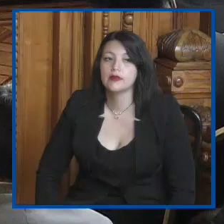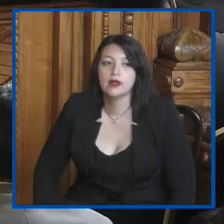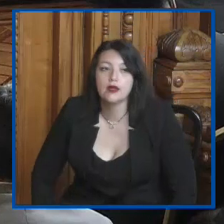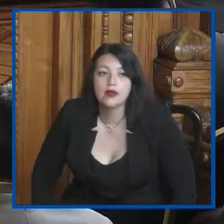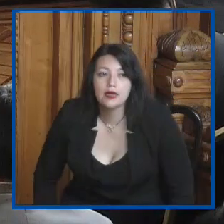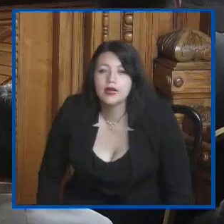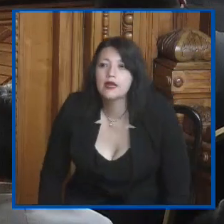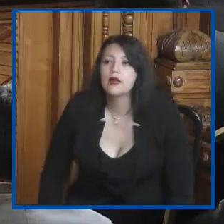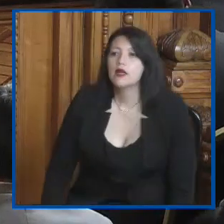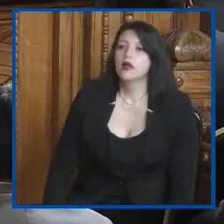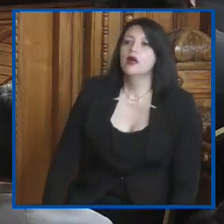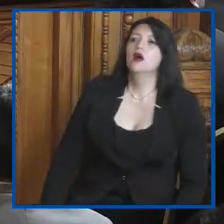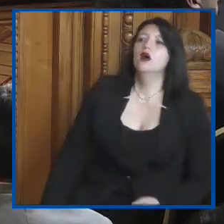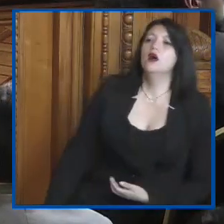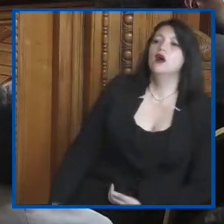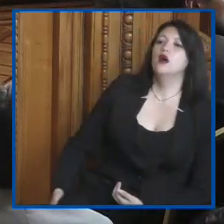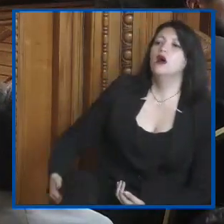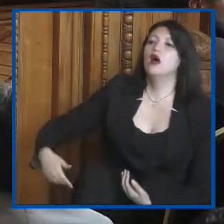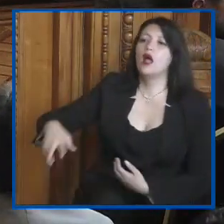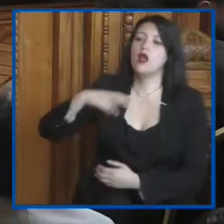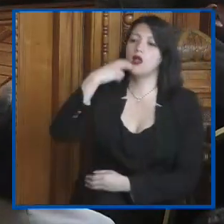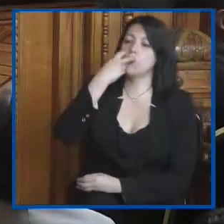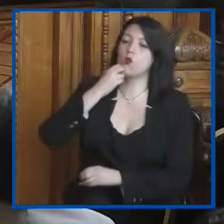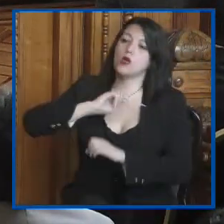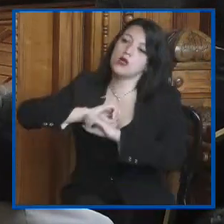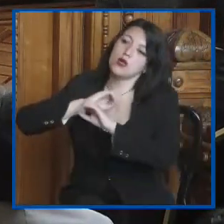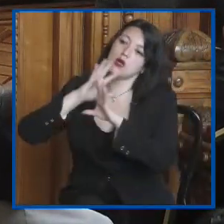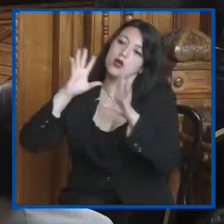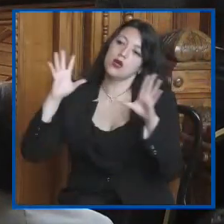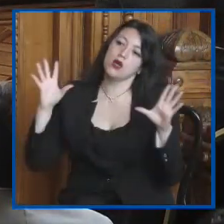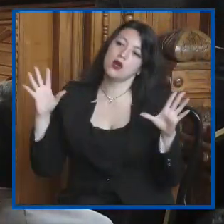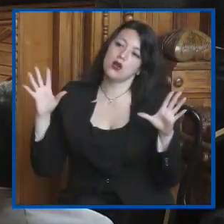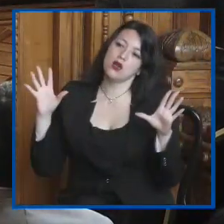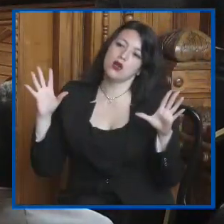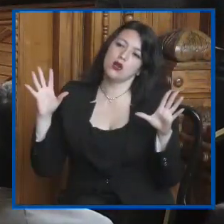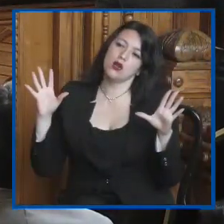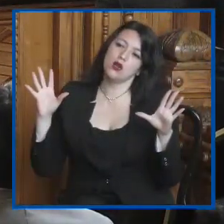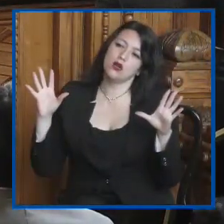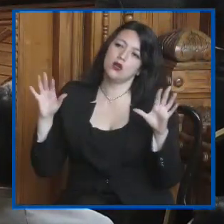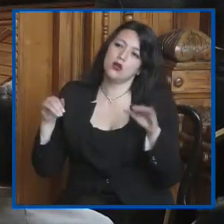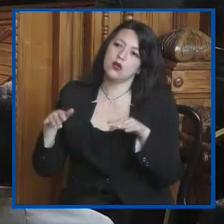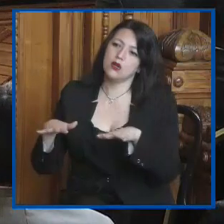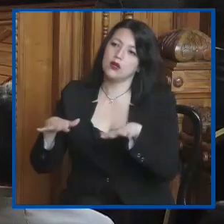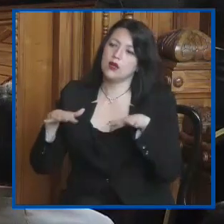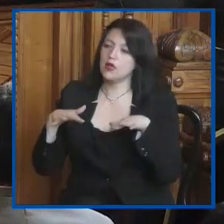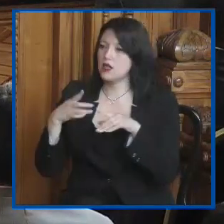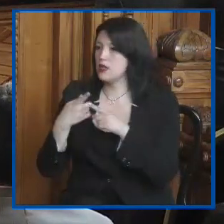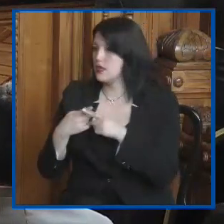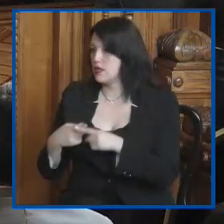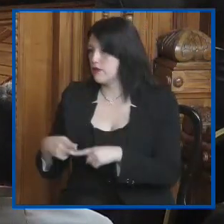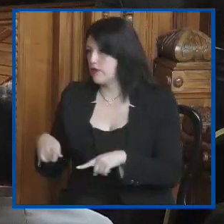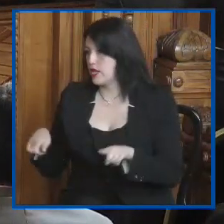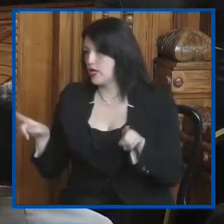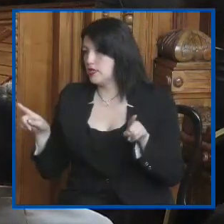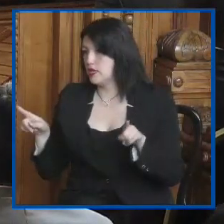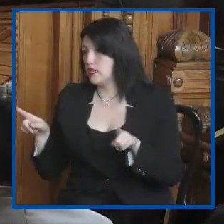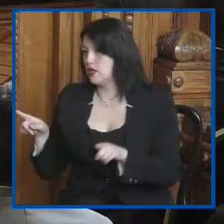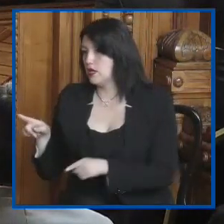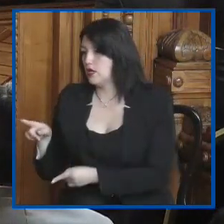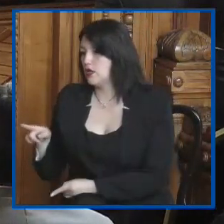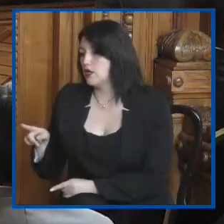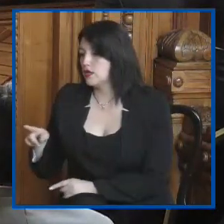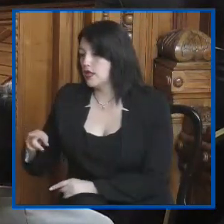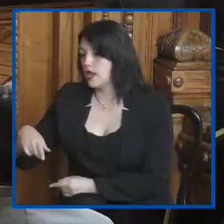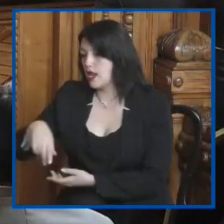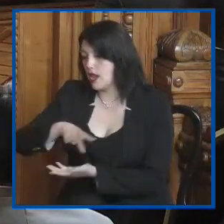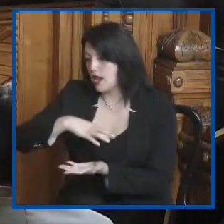Perdón, en honor al lenguaje claro, ¿nos podría contar a toda la audiencia la diferencia entre la ciudad autónoma de